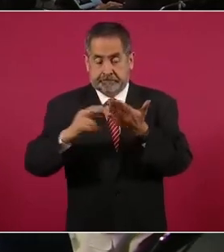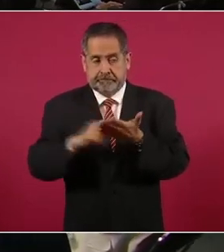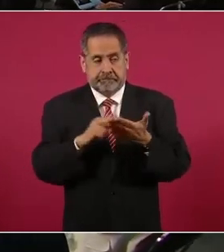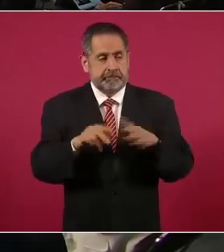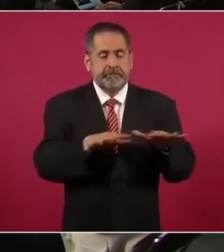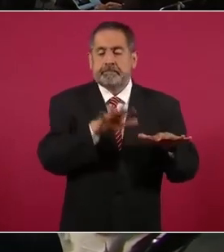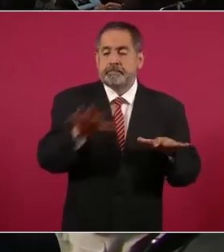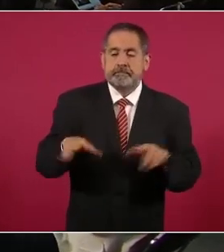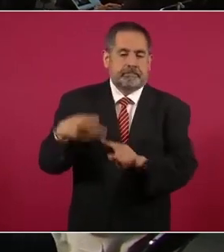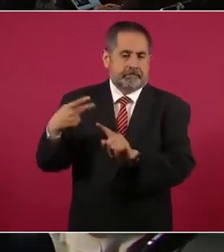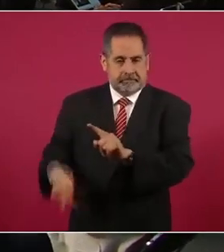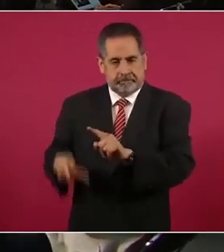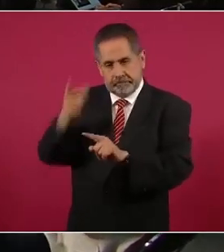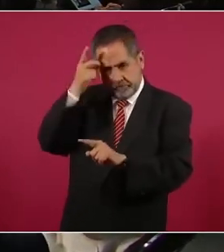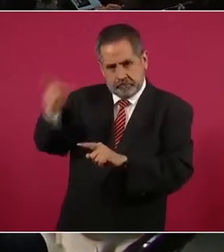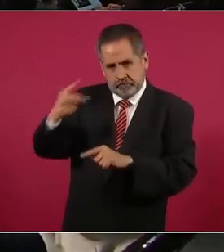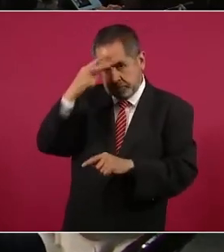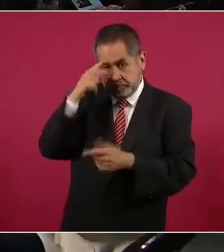de la nación